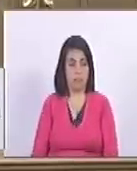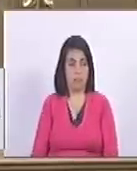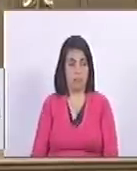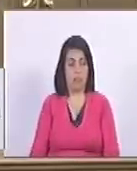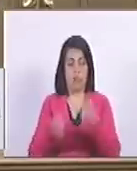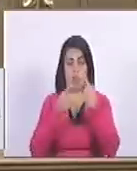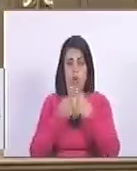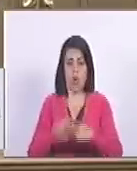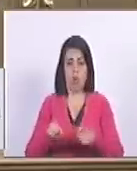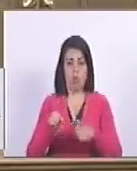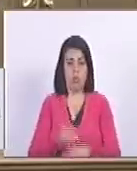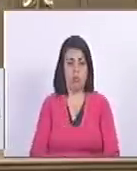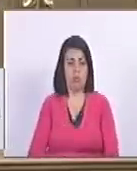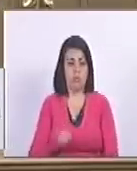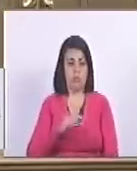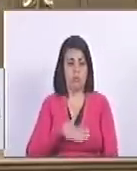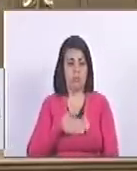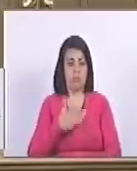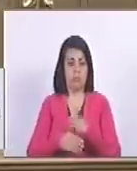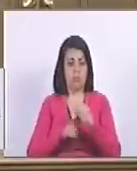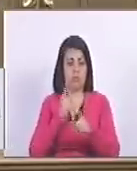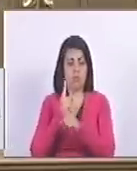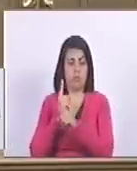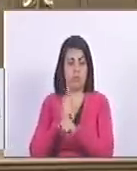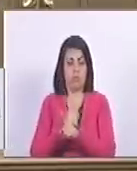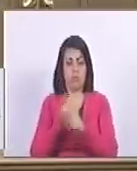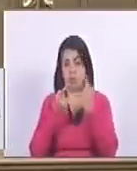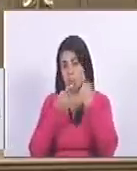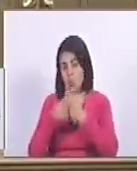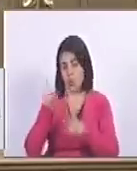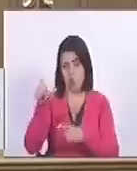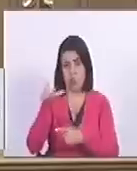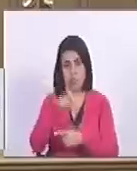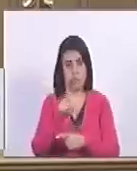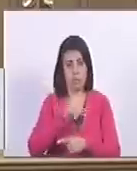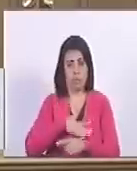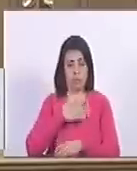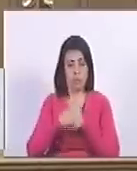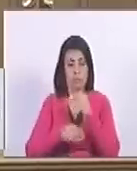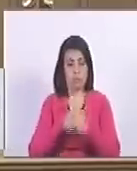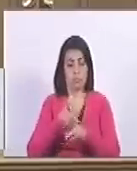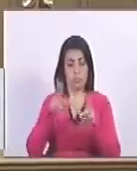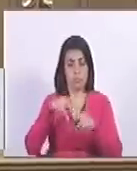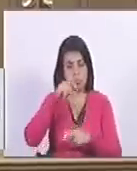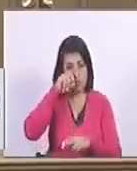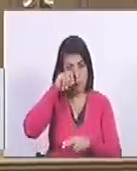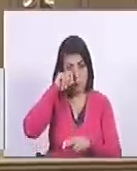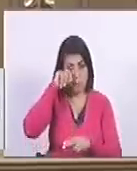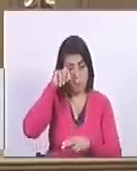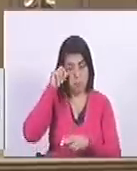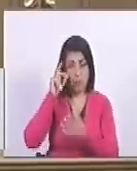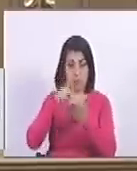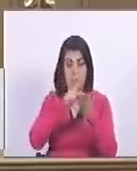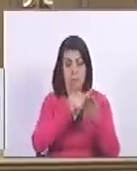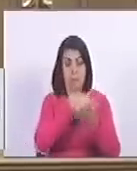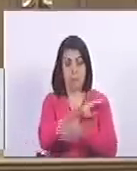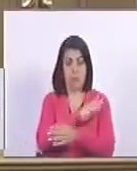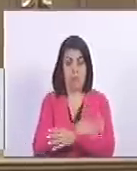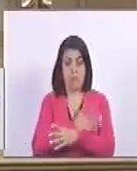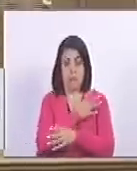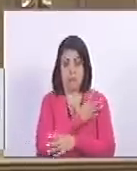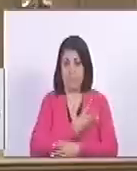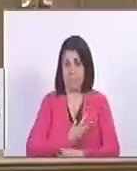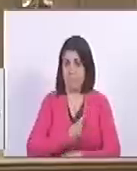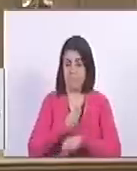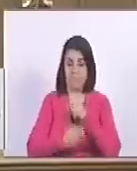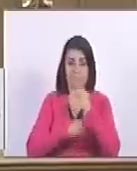y otros no podrán competir, no podrán jamás llegar al poder por la decepción que